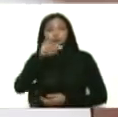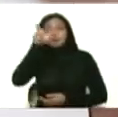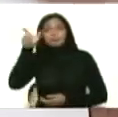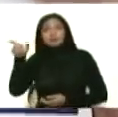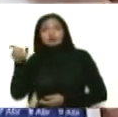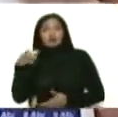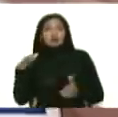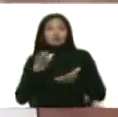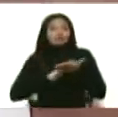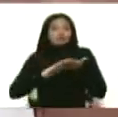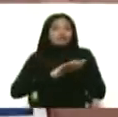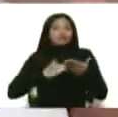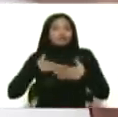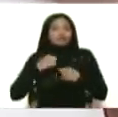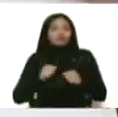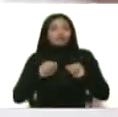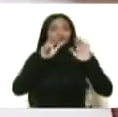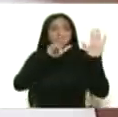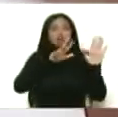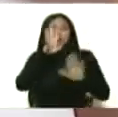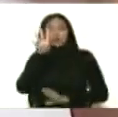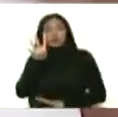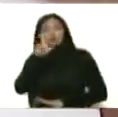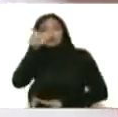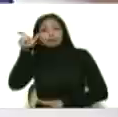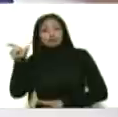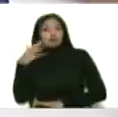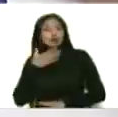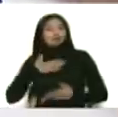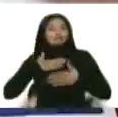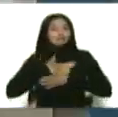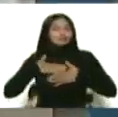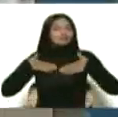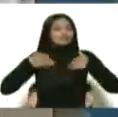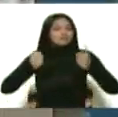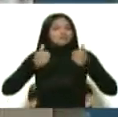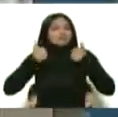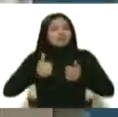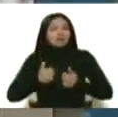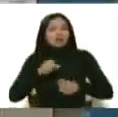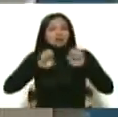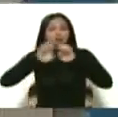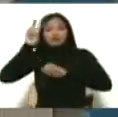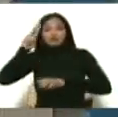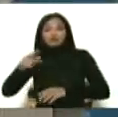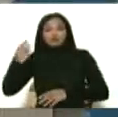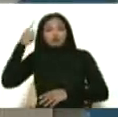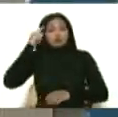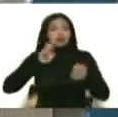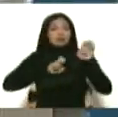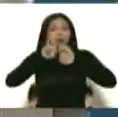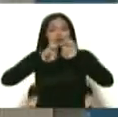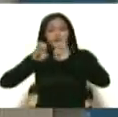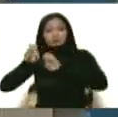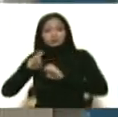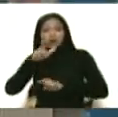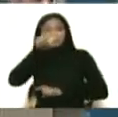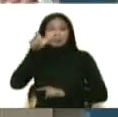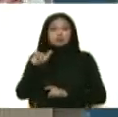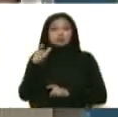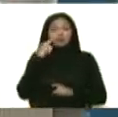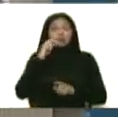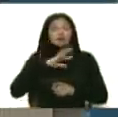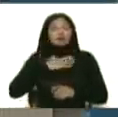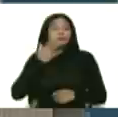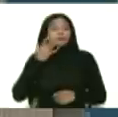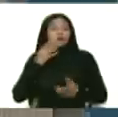pacientes recuperados, un total de 84 pacientes. Se le evalúa diariamente. Si un paciente está libre